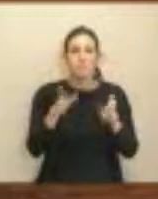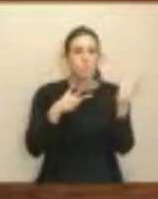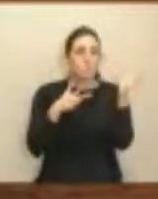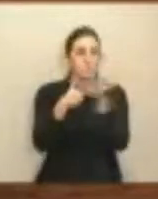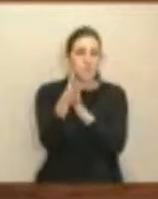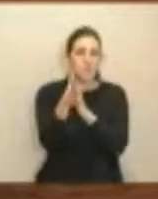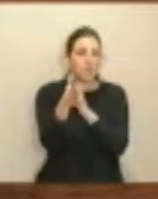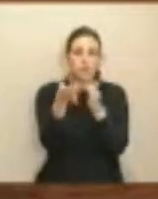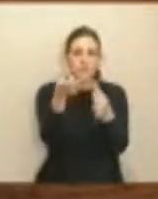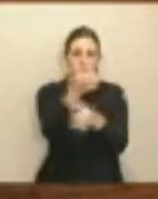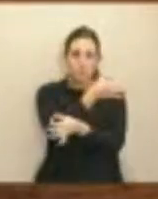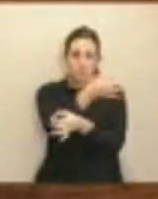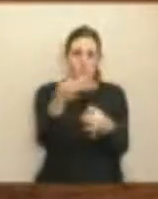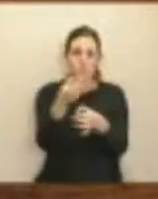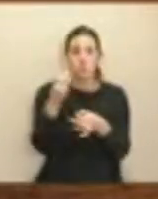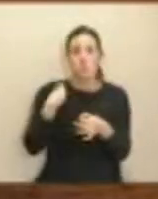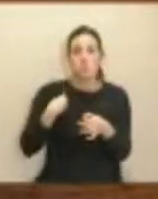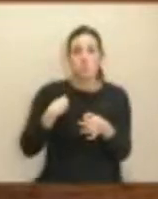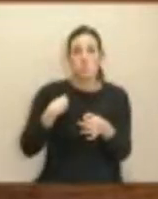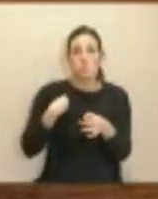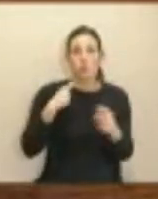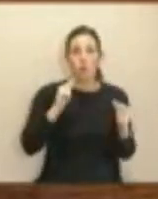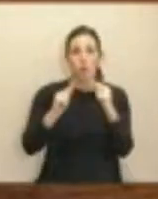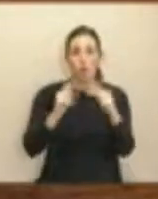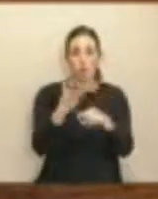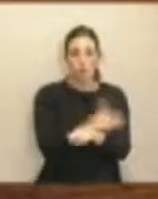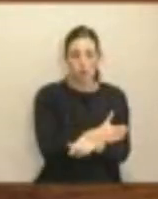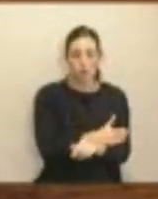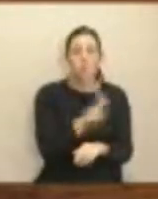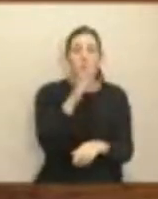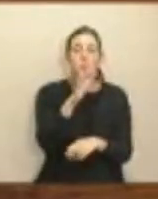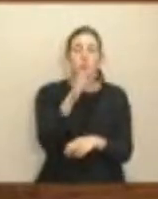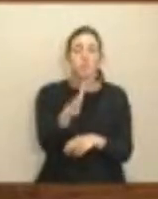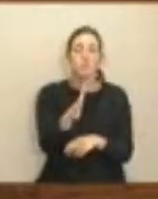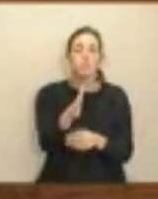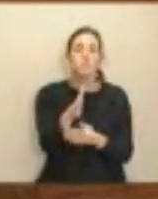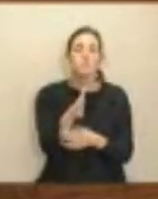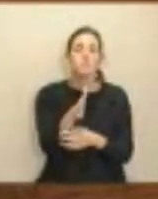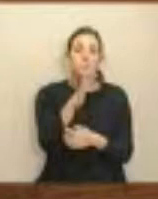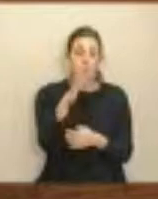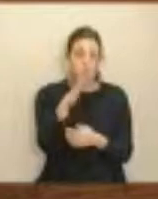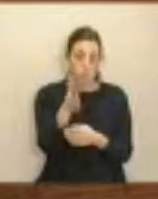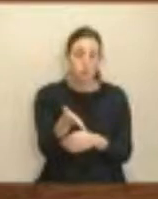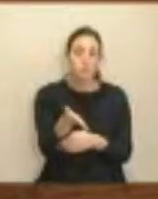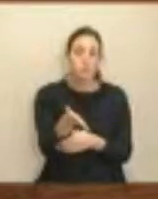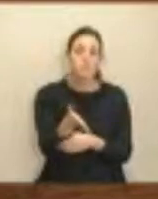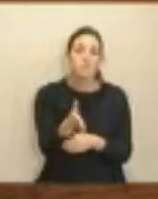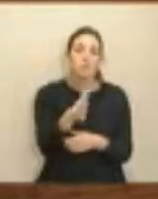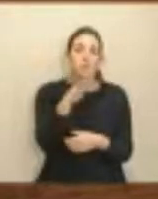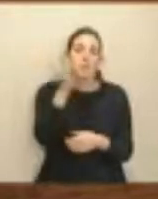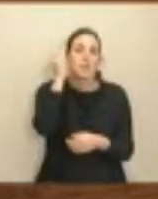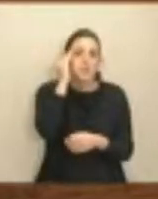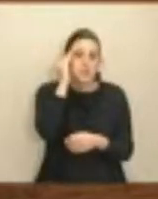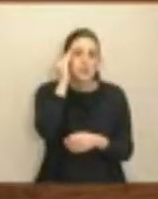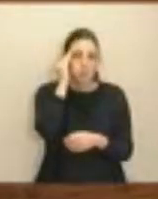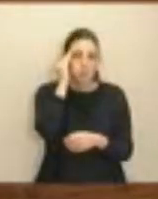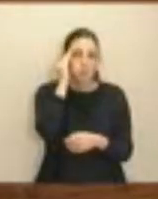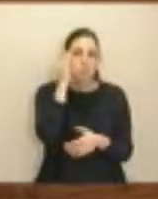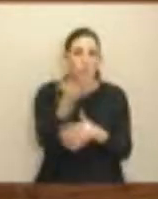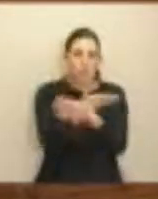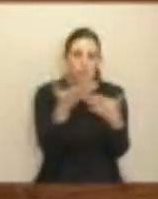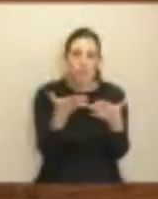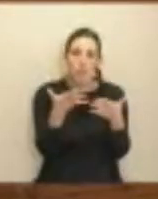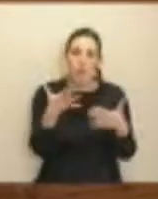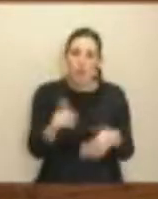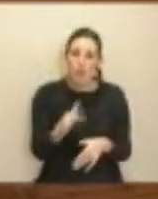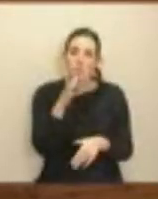tal y como se define en la negociación. Y por esa razón, y porque creemos en ello, porque